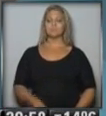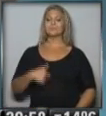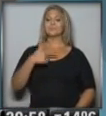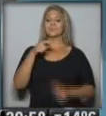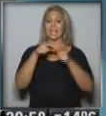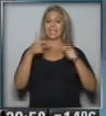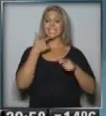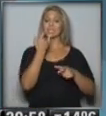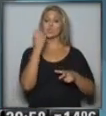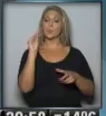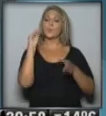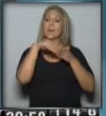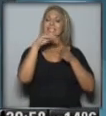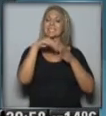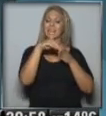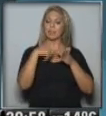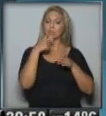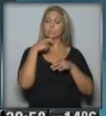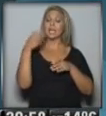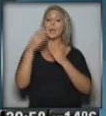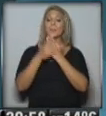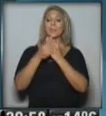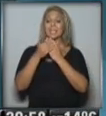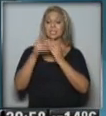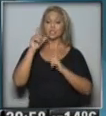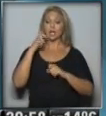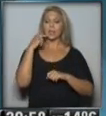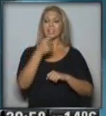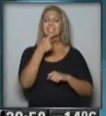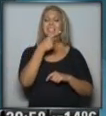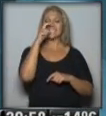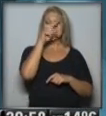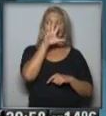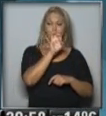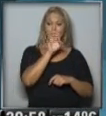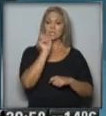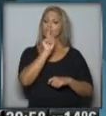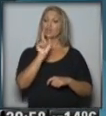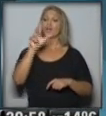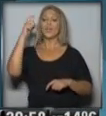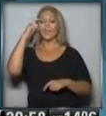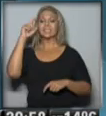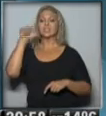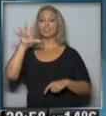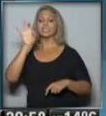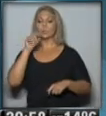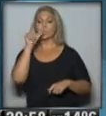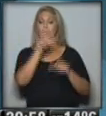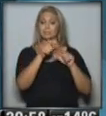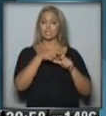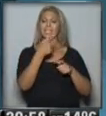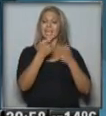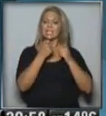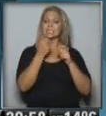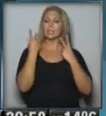Sube más crédito extra. El ministro Randazzo informó que pasará de 7,50 a 10,50 para aquellos usuarios que